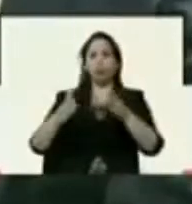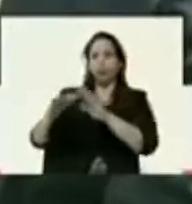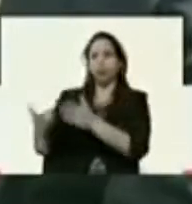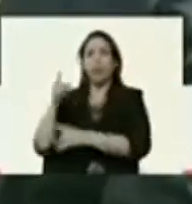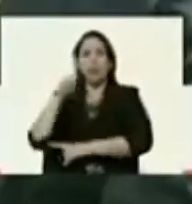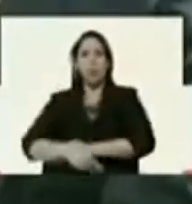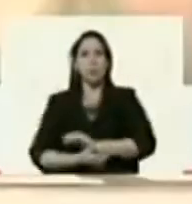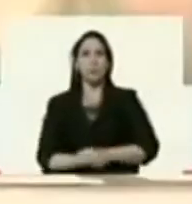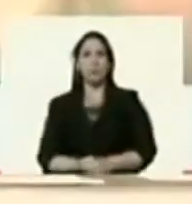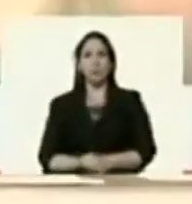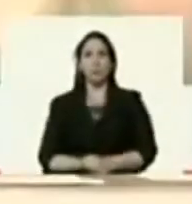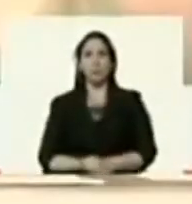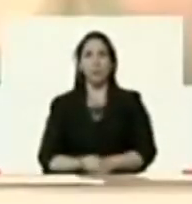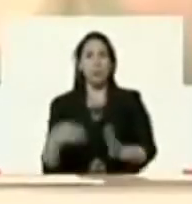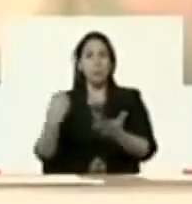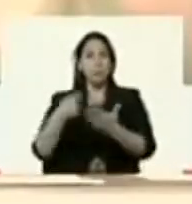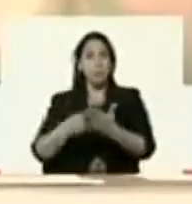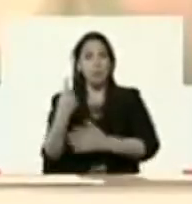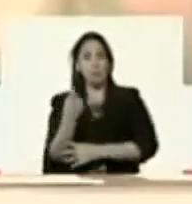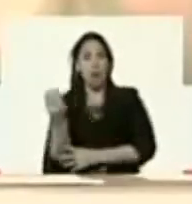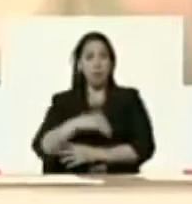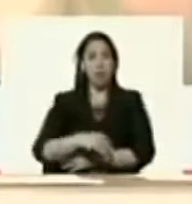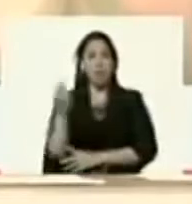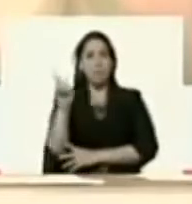bonistas de las deudas de Venezuela.